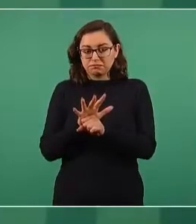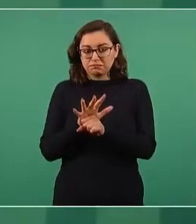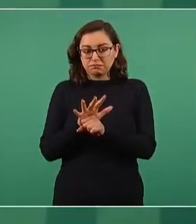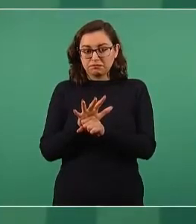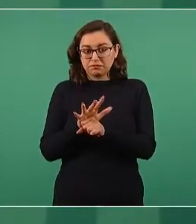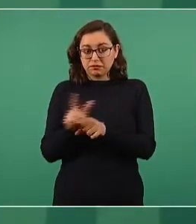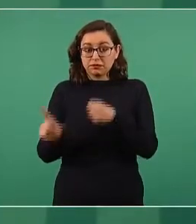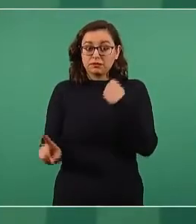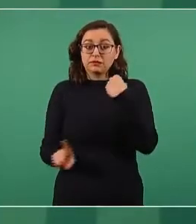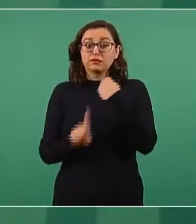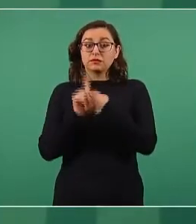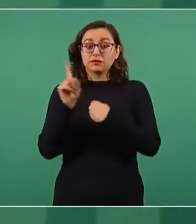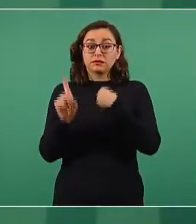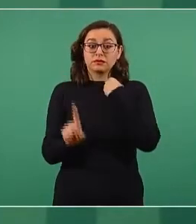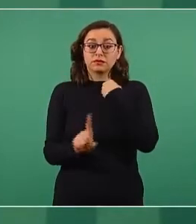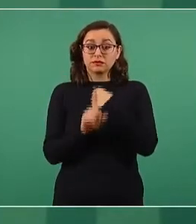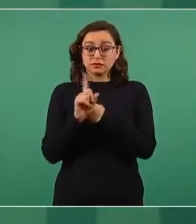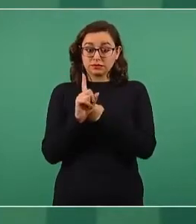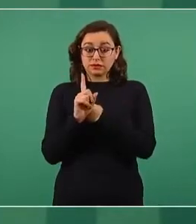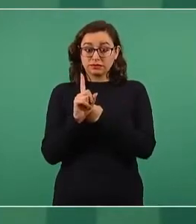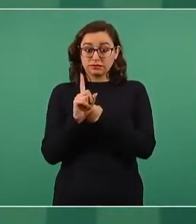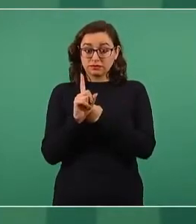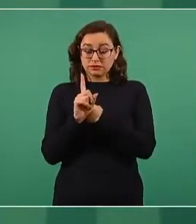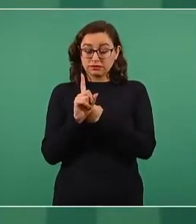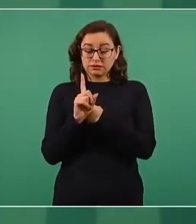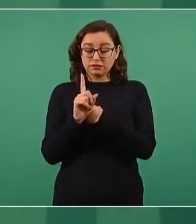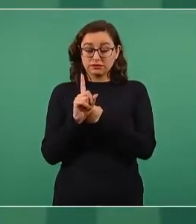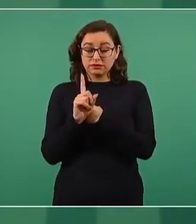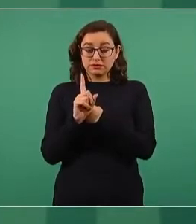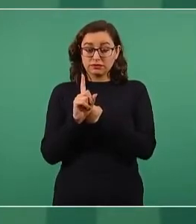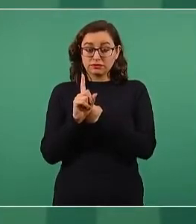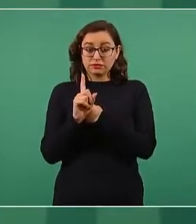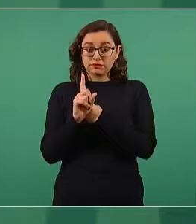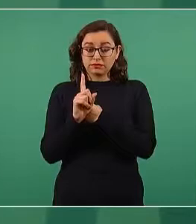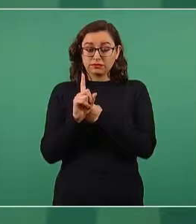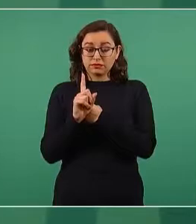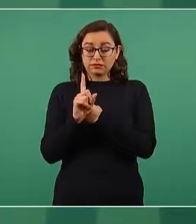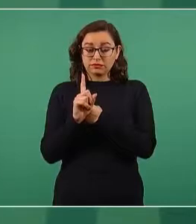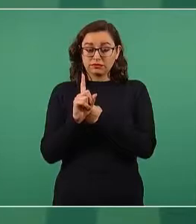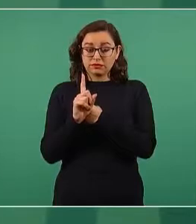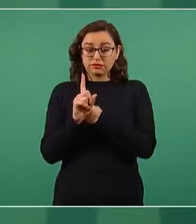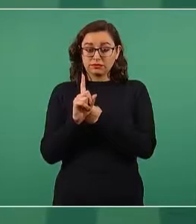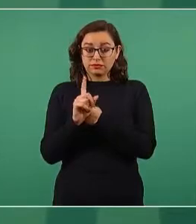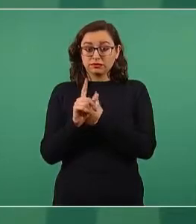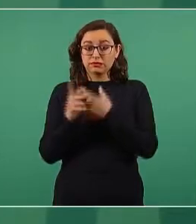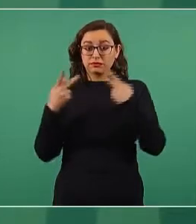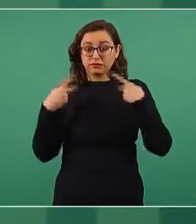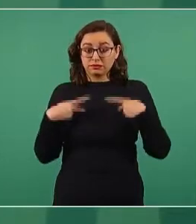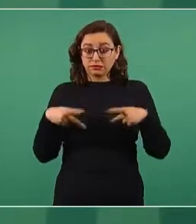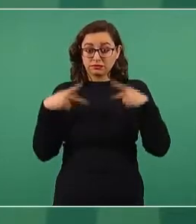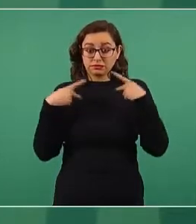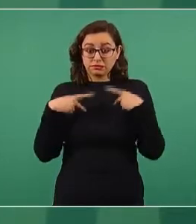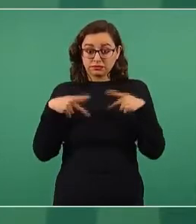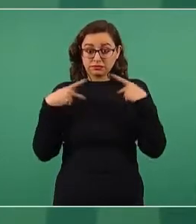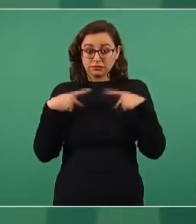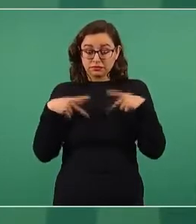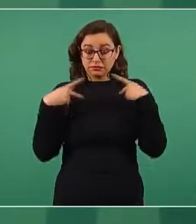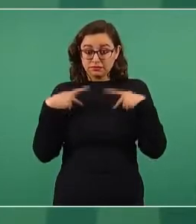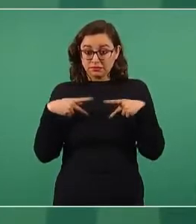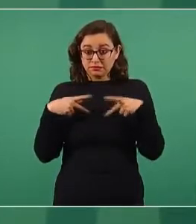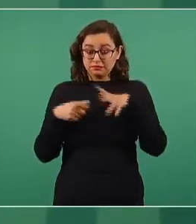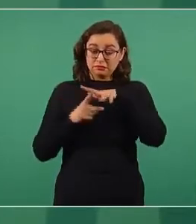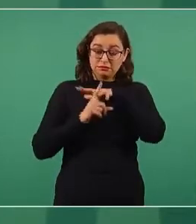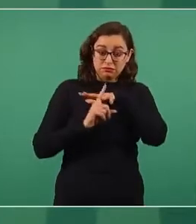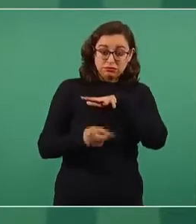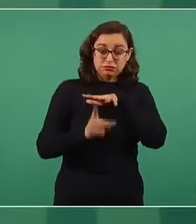de cómo resolver en lo inmediato opciones para las personas que están teniendo que